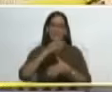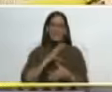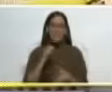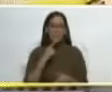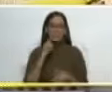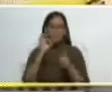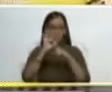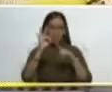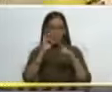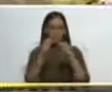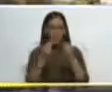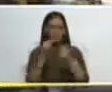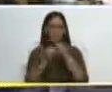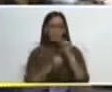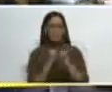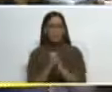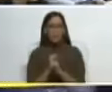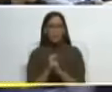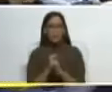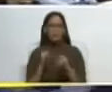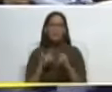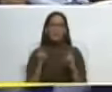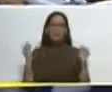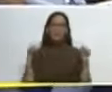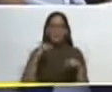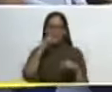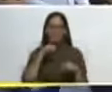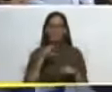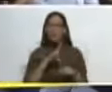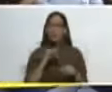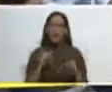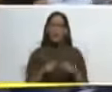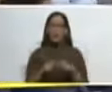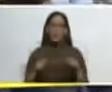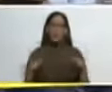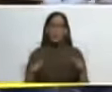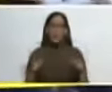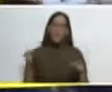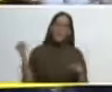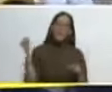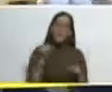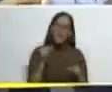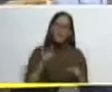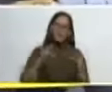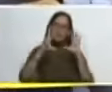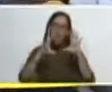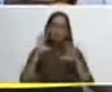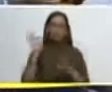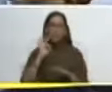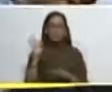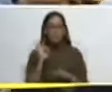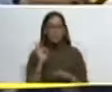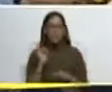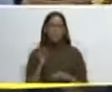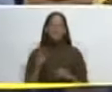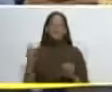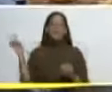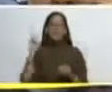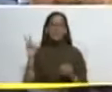Fondo Monetario. Pero este año no vamos a crecer menos del 8%. Venezuela